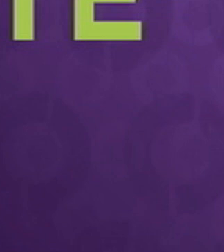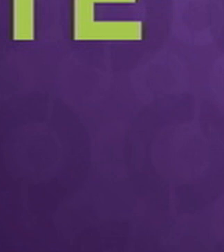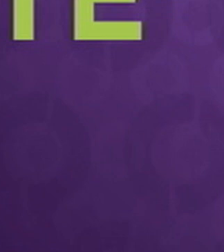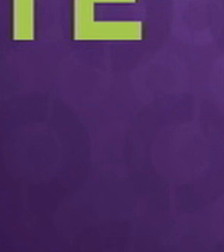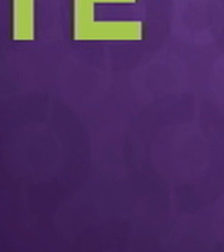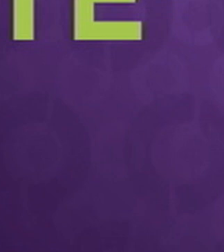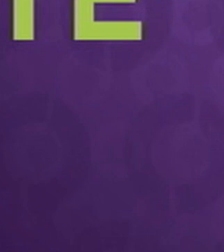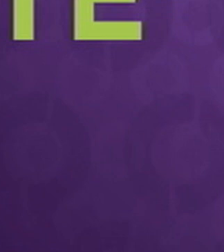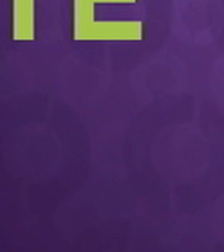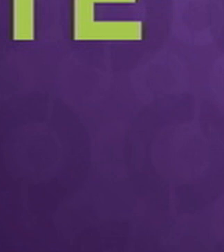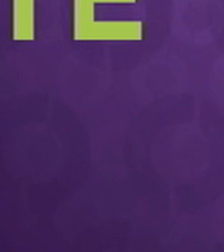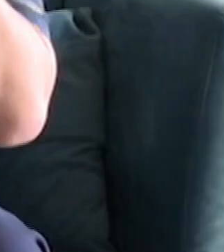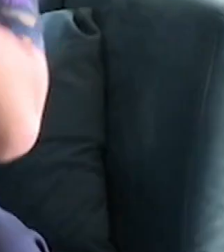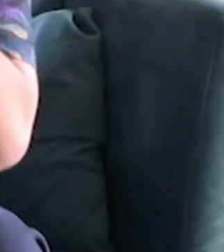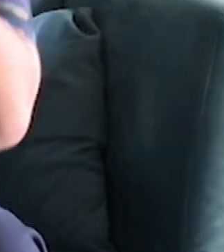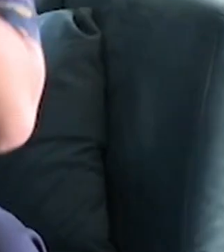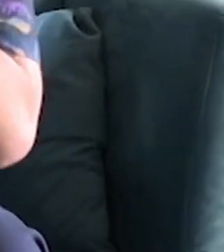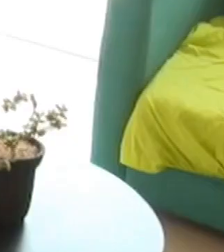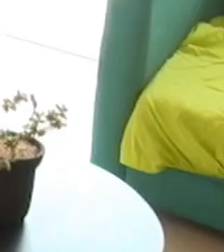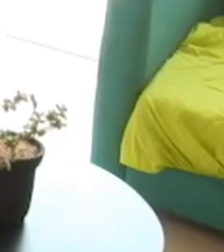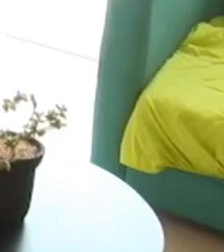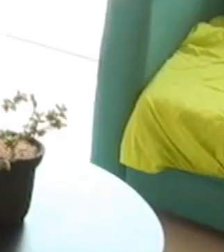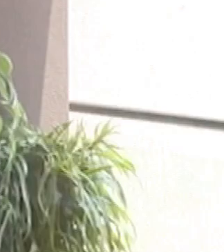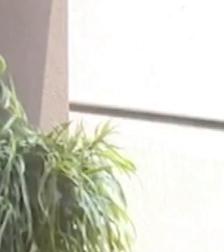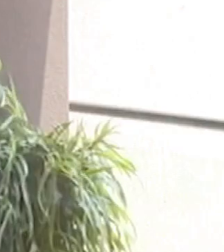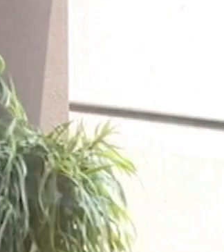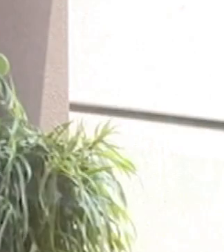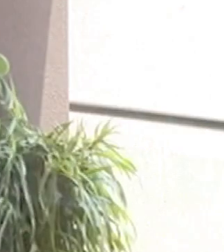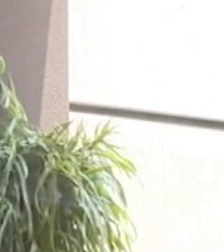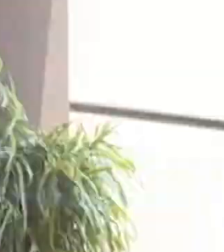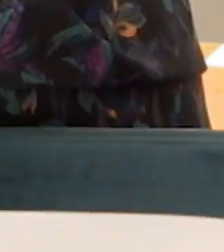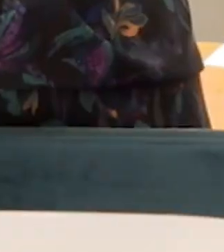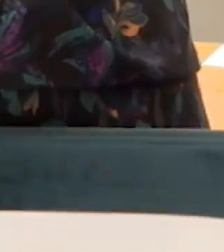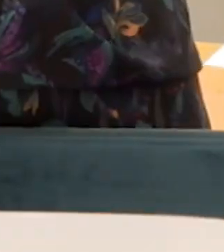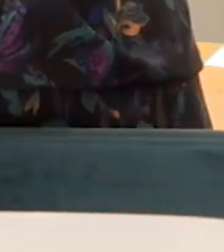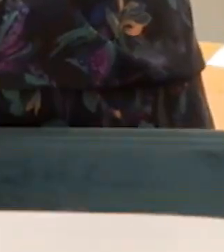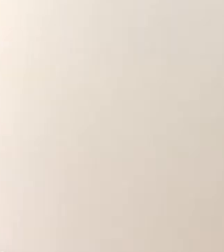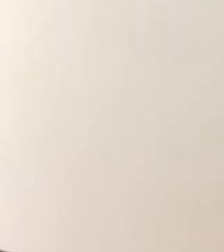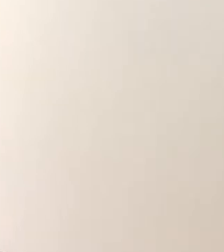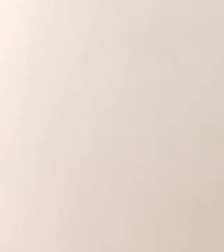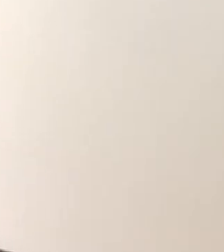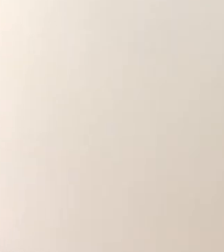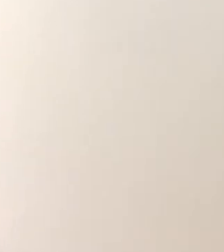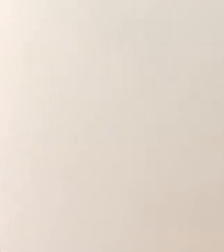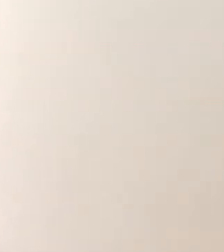las ventajas y desventajas de la convivencia de pareja sordo y oyente.